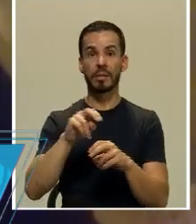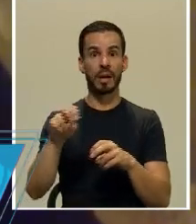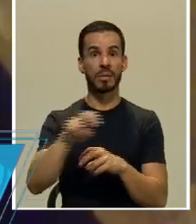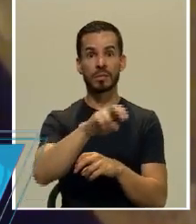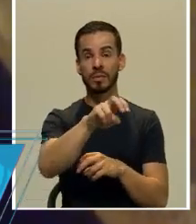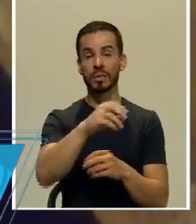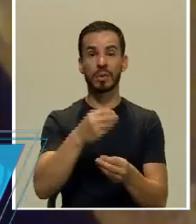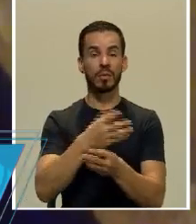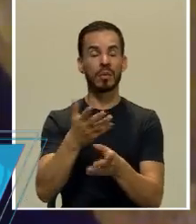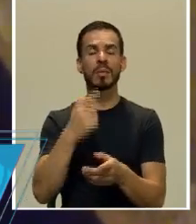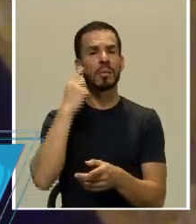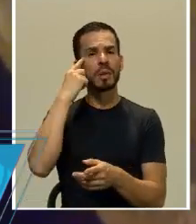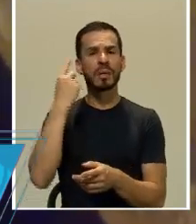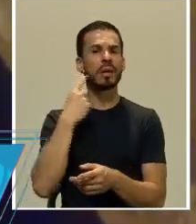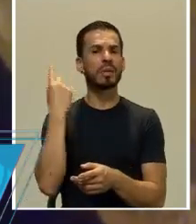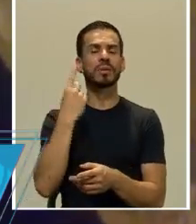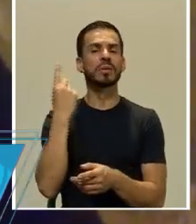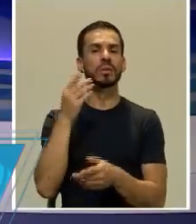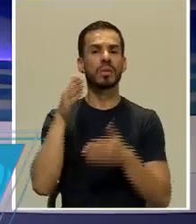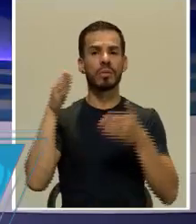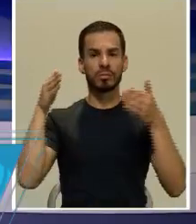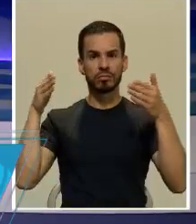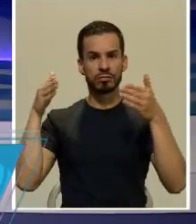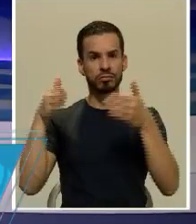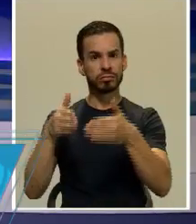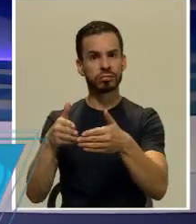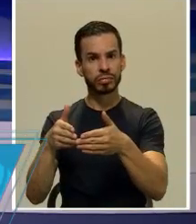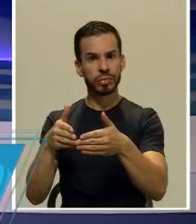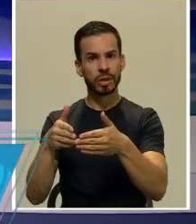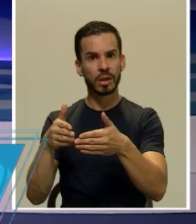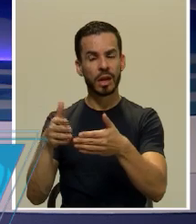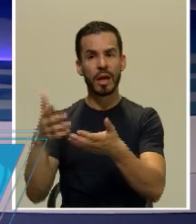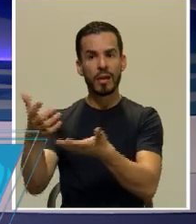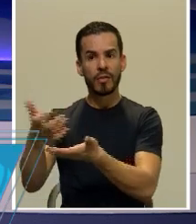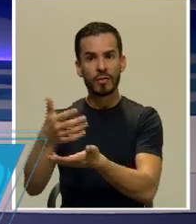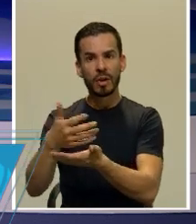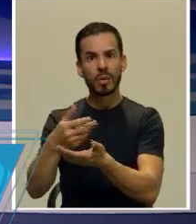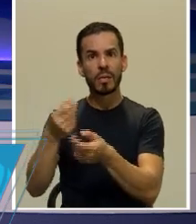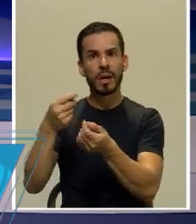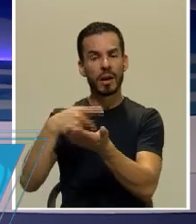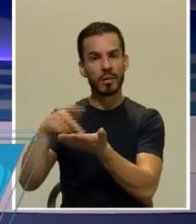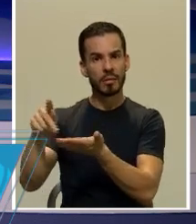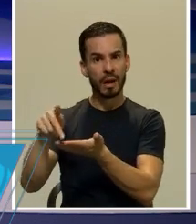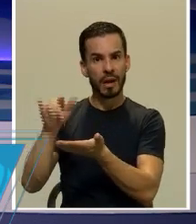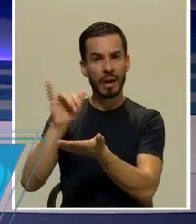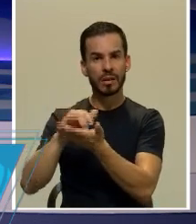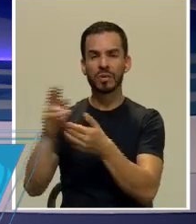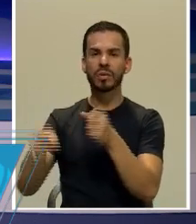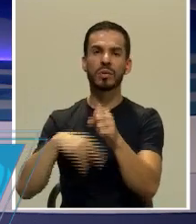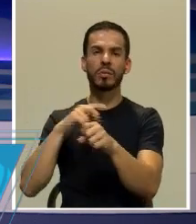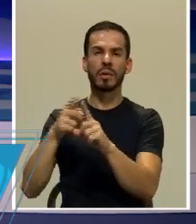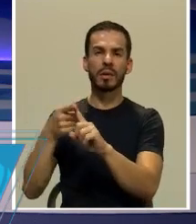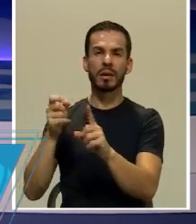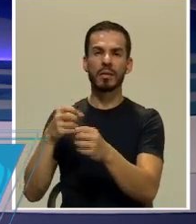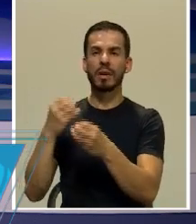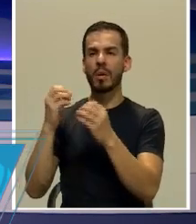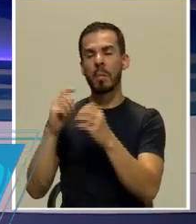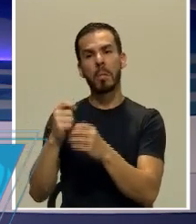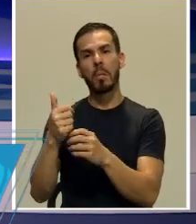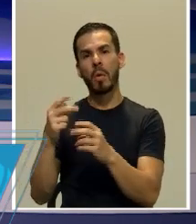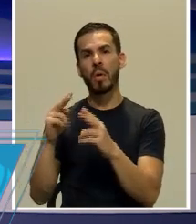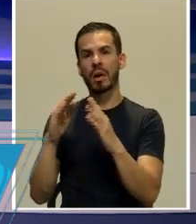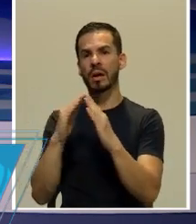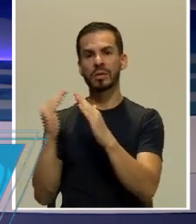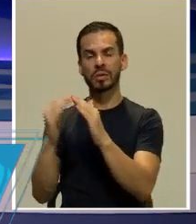podemos pensar solamente en recuperar los costos, que eso es lo que normalmente se refieren. Son muy pocas ciudades las